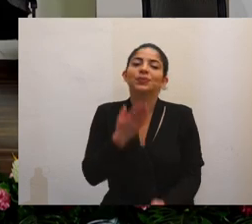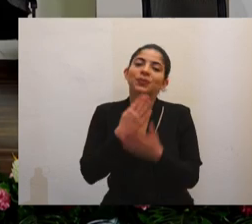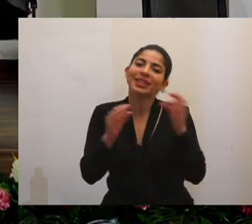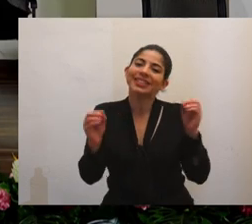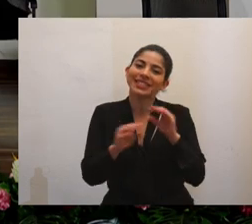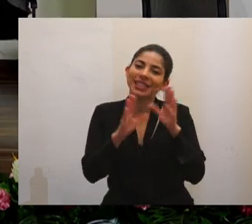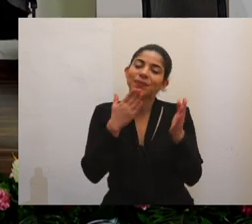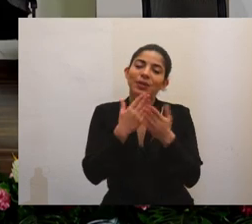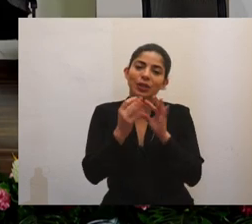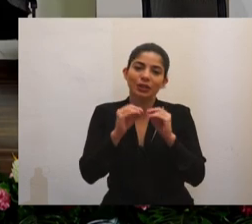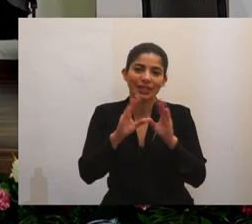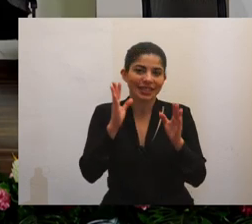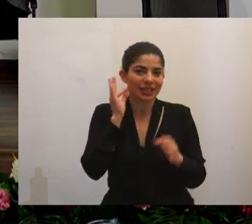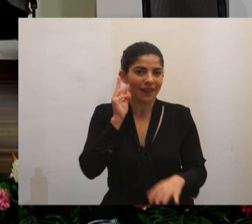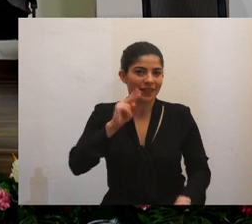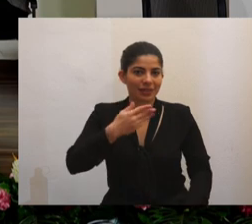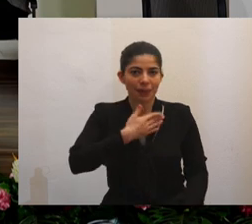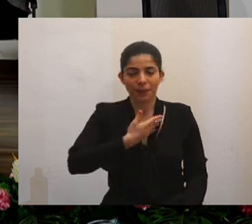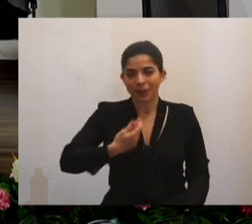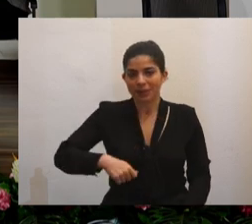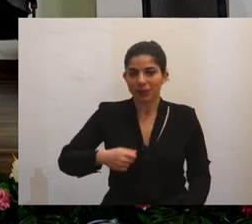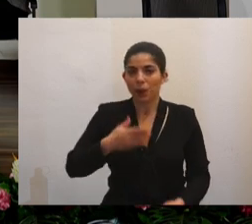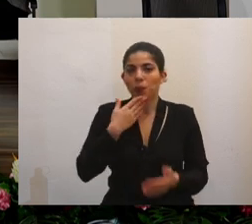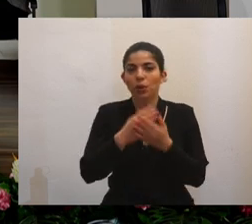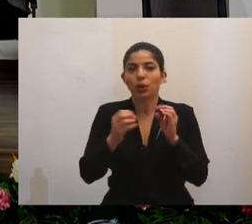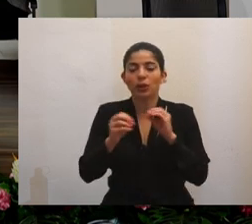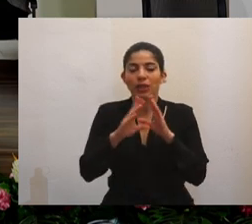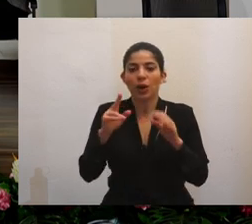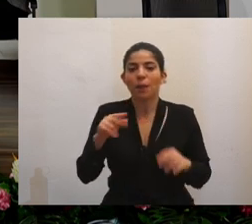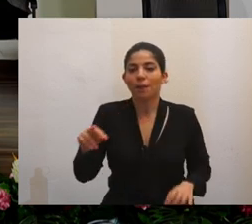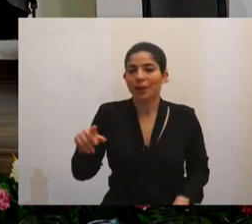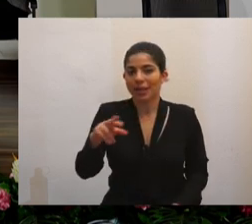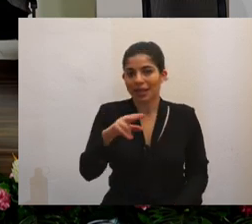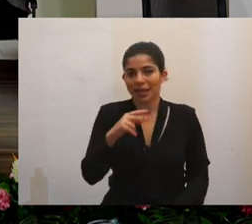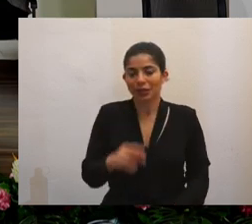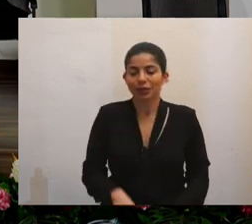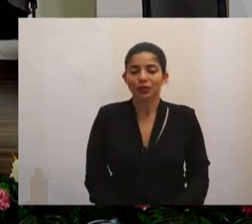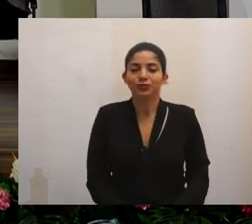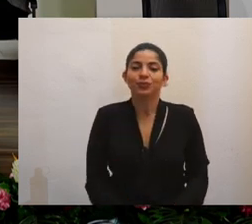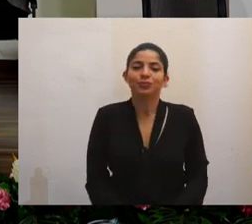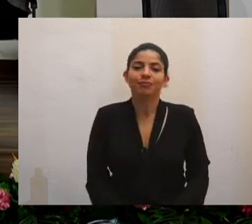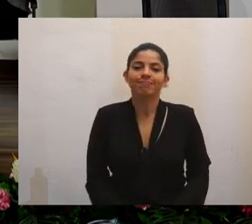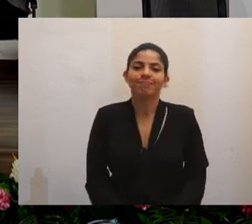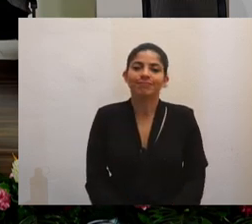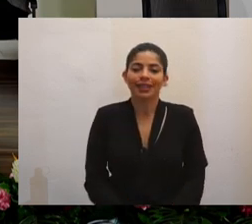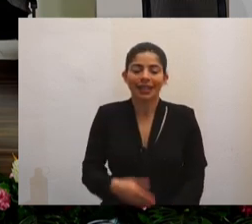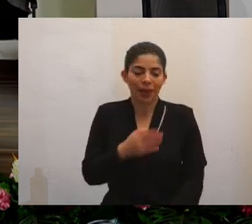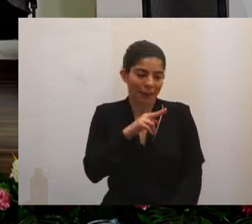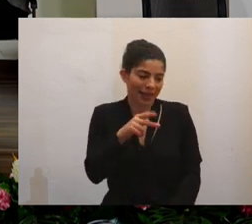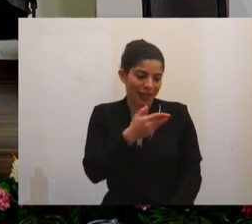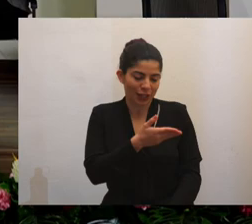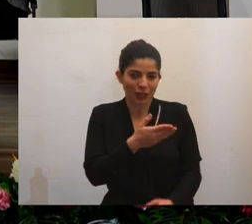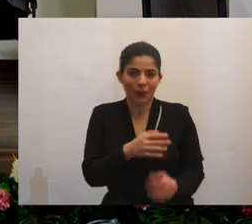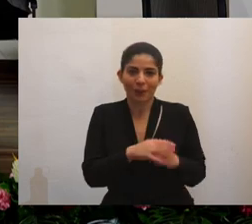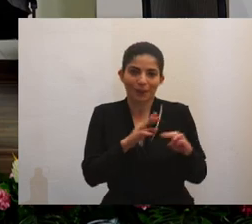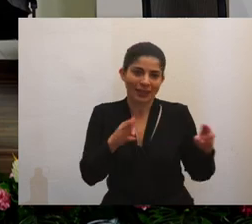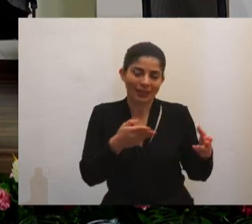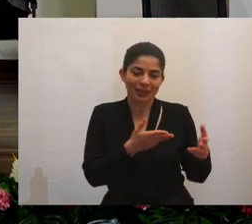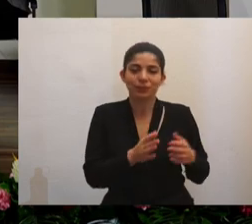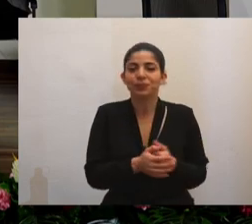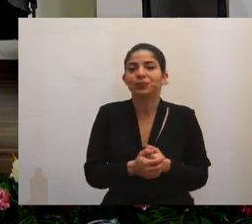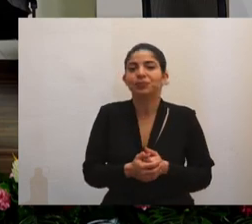Muy buenos días, señora vicepresidenta, muy buenos días, compañeras y compañeros de mesa.